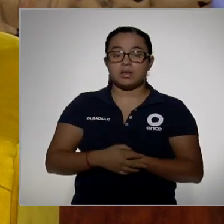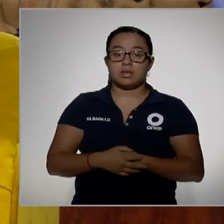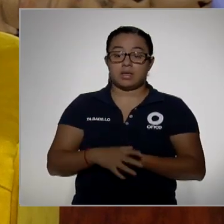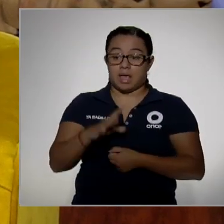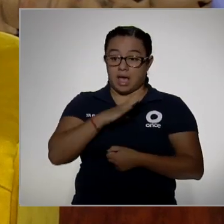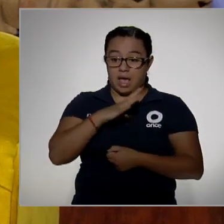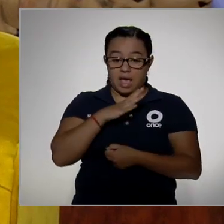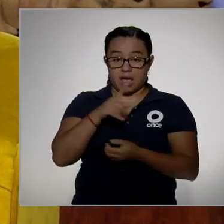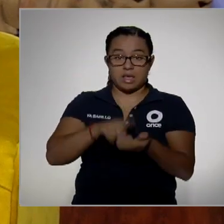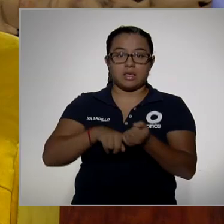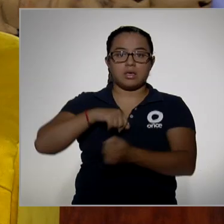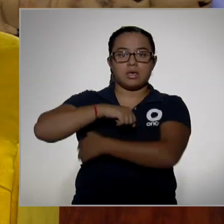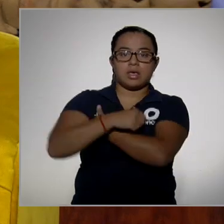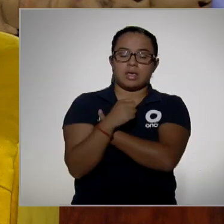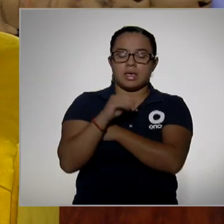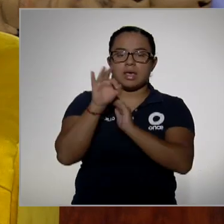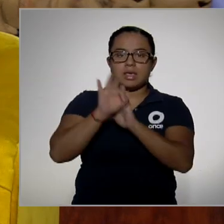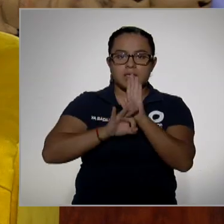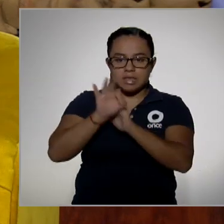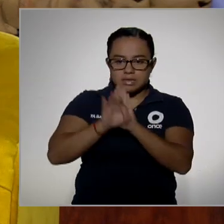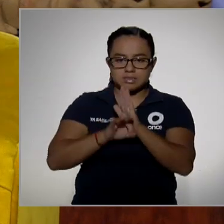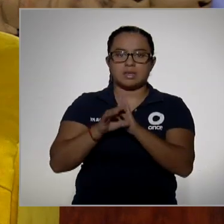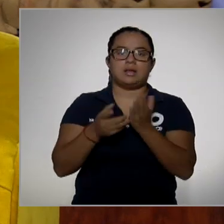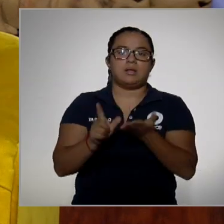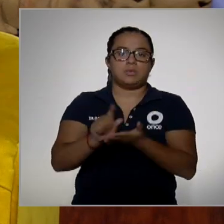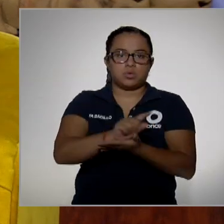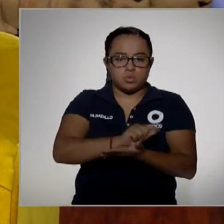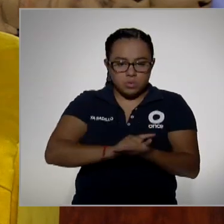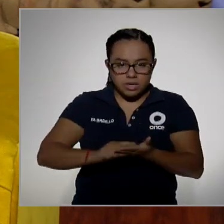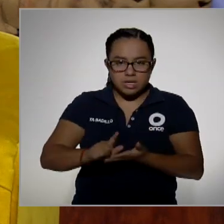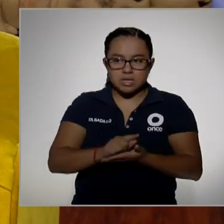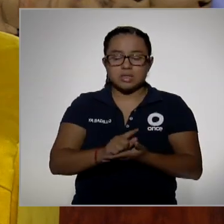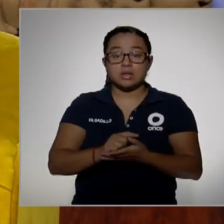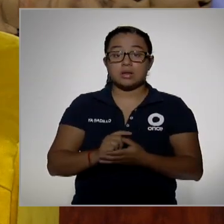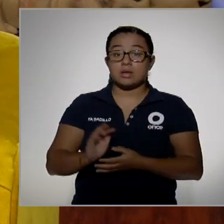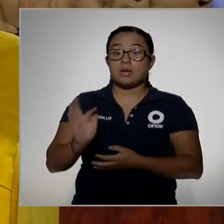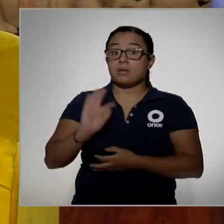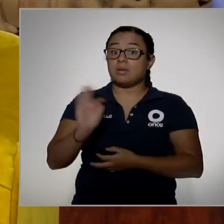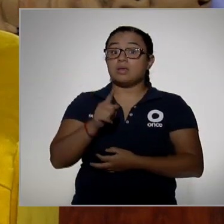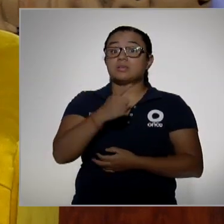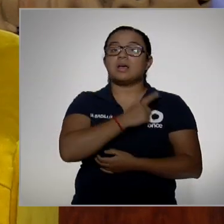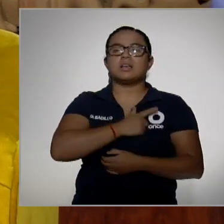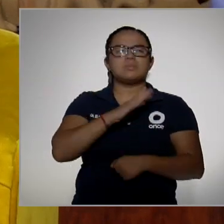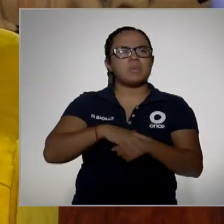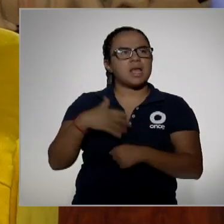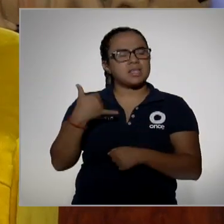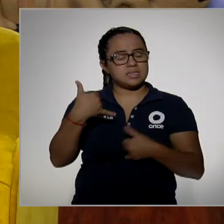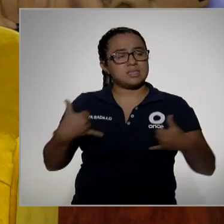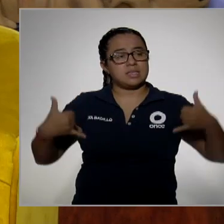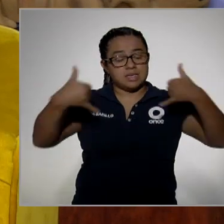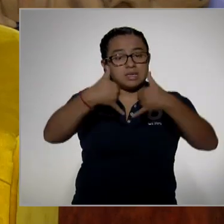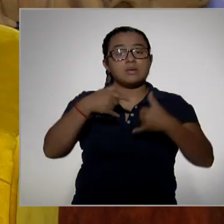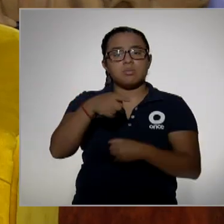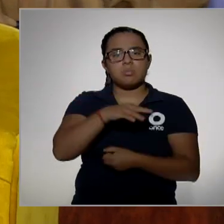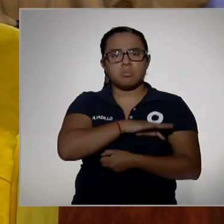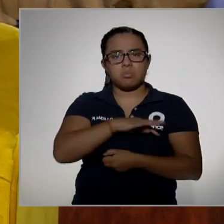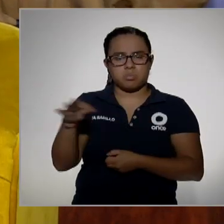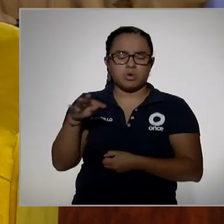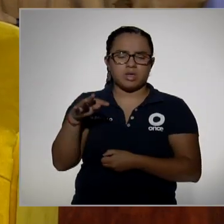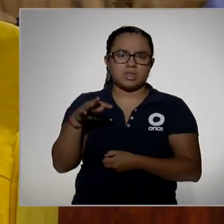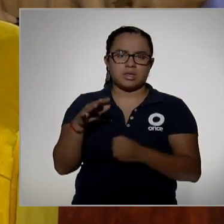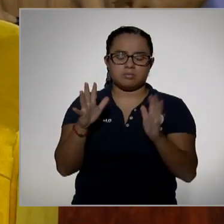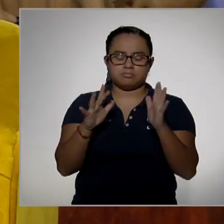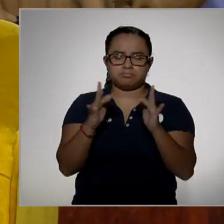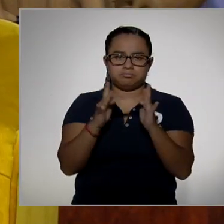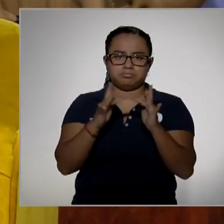contenidos están subiendo a instagram a twitter que tenemos un blog pero si usted le gusta más hablar por teléfono pues llámenos al centro de contacto con la audiencia